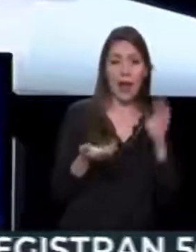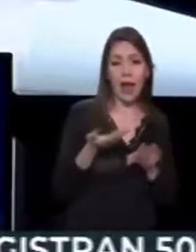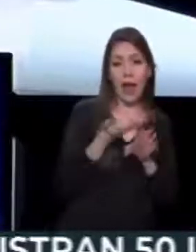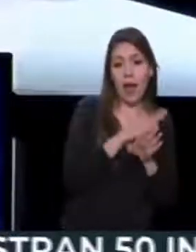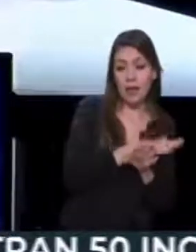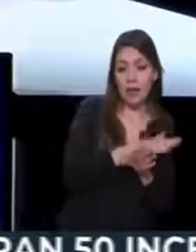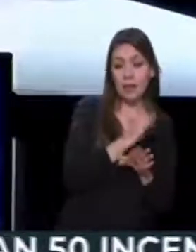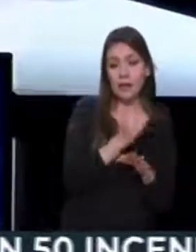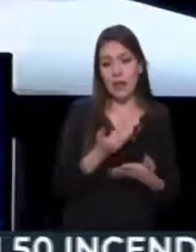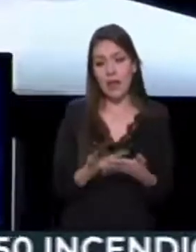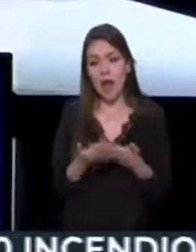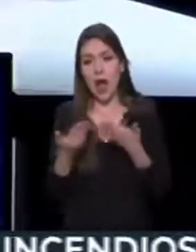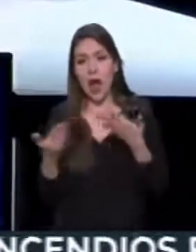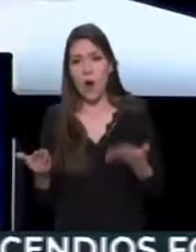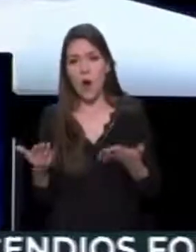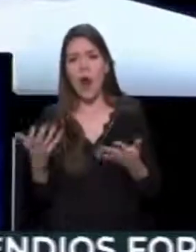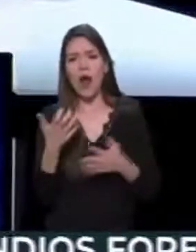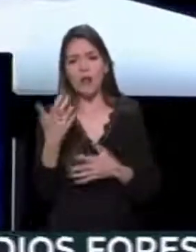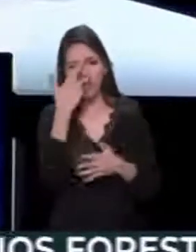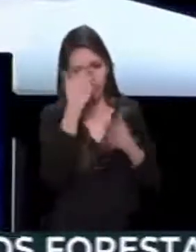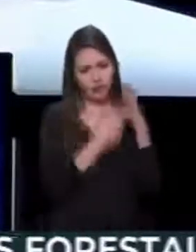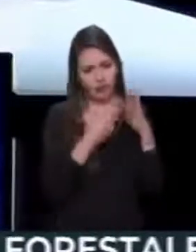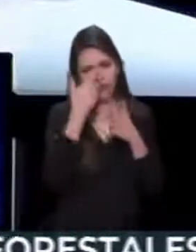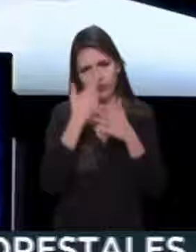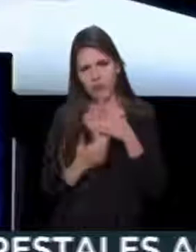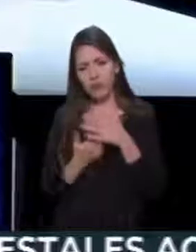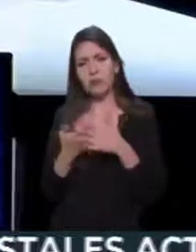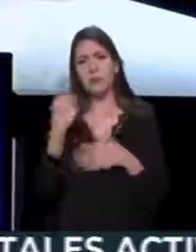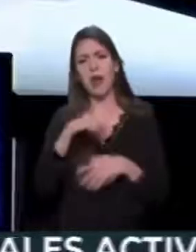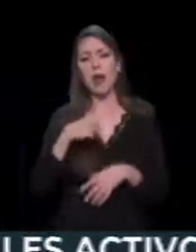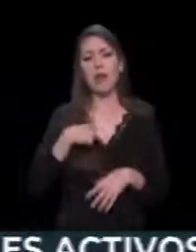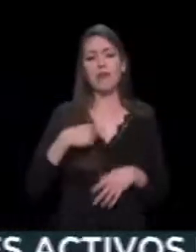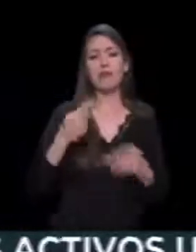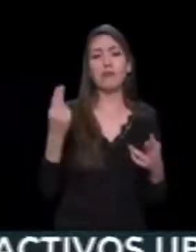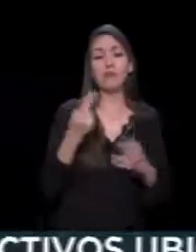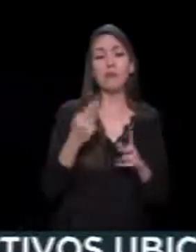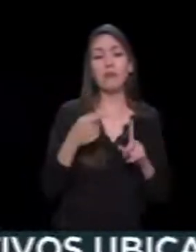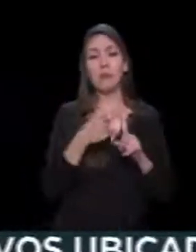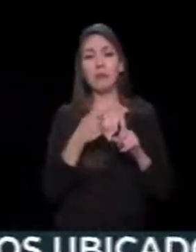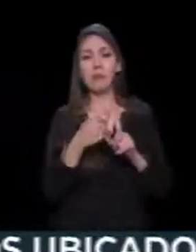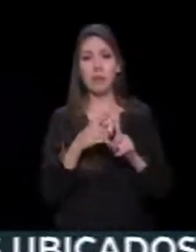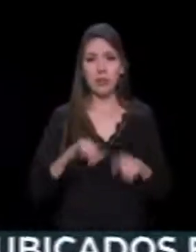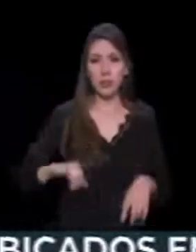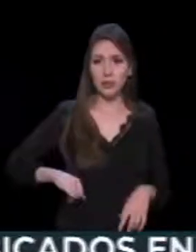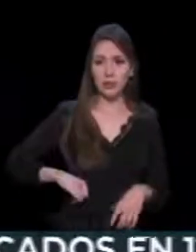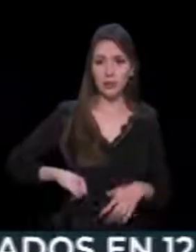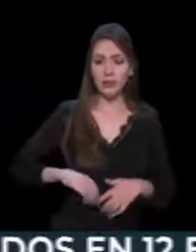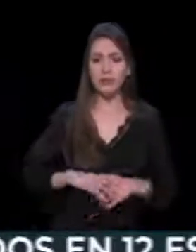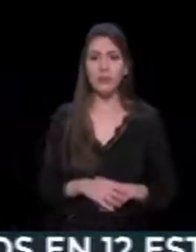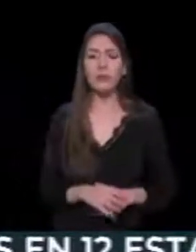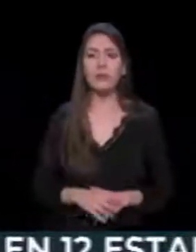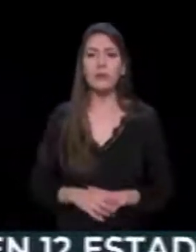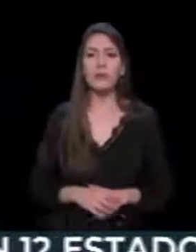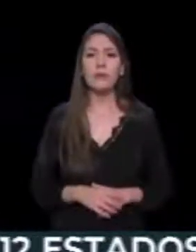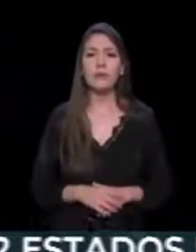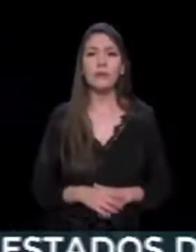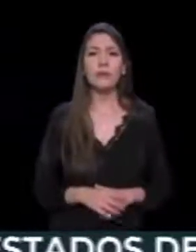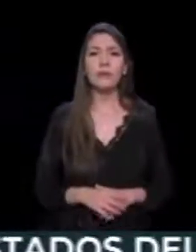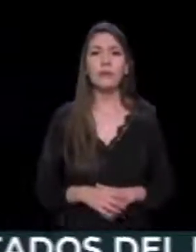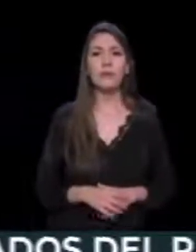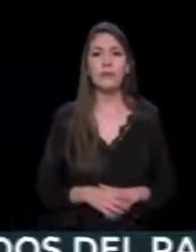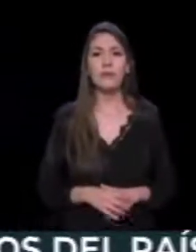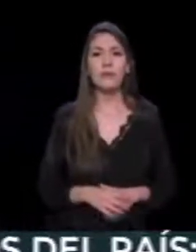los intereses de la nación por anteponer intereses particulares. Mira, no hay duda que en la construcción de la democracia es fundamental